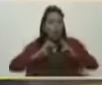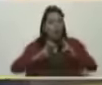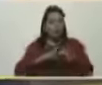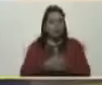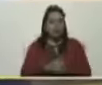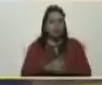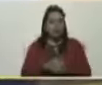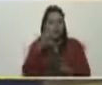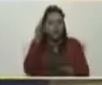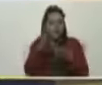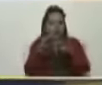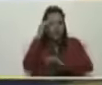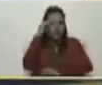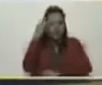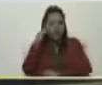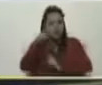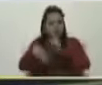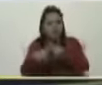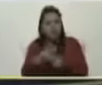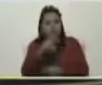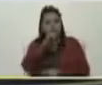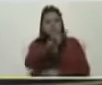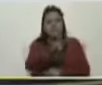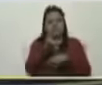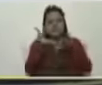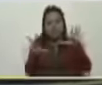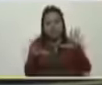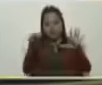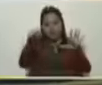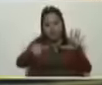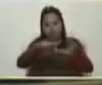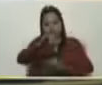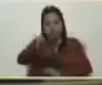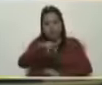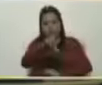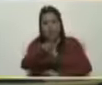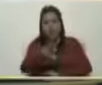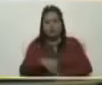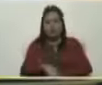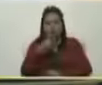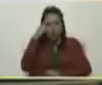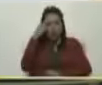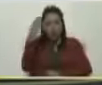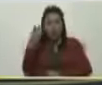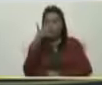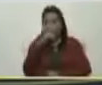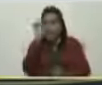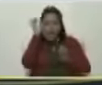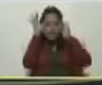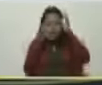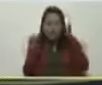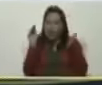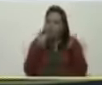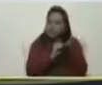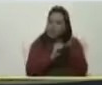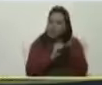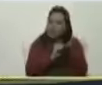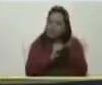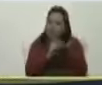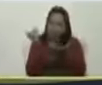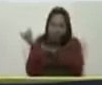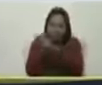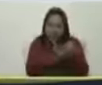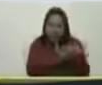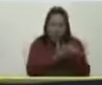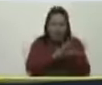tenemos fe en Dios que después del 28 de este mes, Dios mediante, no inventen otra vez que van a venir a